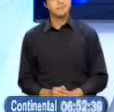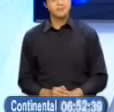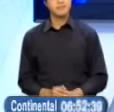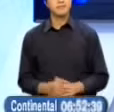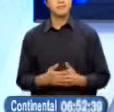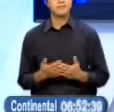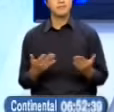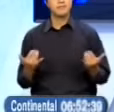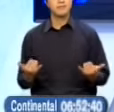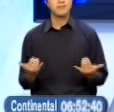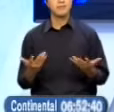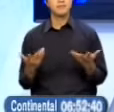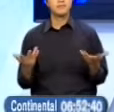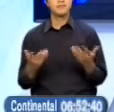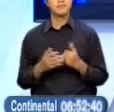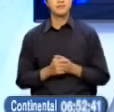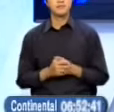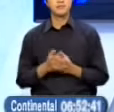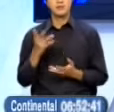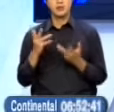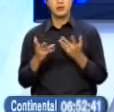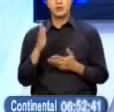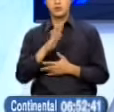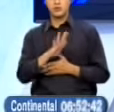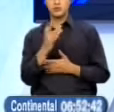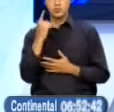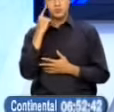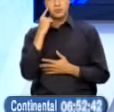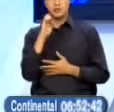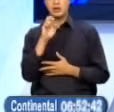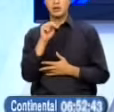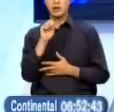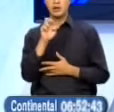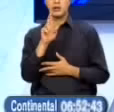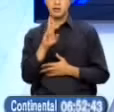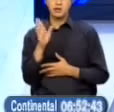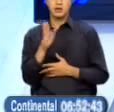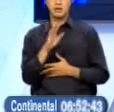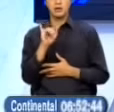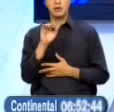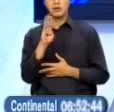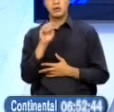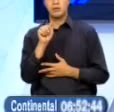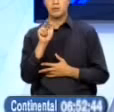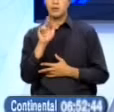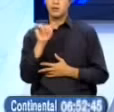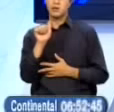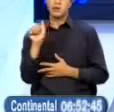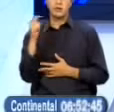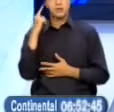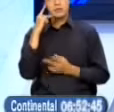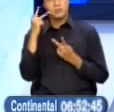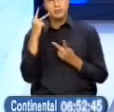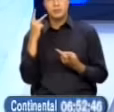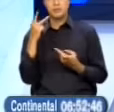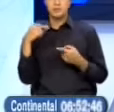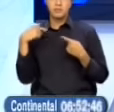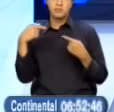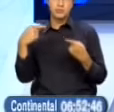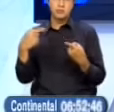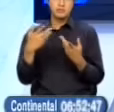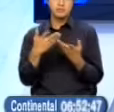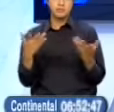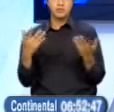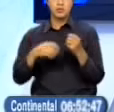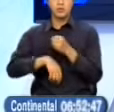aquella connotación especial de la posibilidad de contar con en el valencia en lugar de renato ibarra tomando en cuenta la falta de regularidad que ha tenido de igual